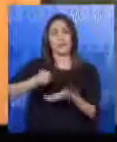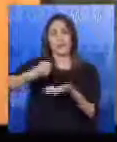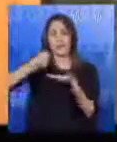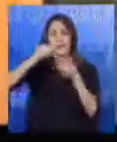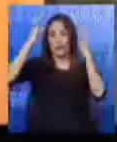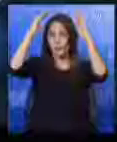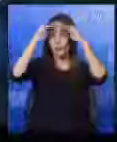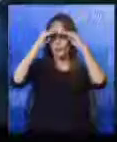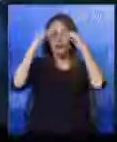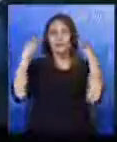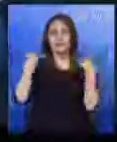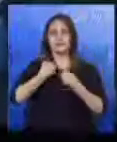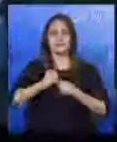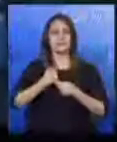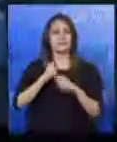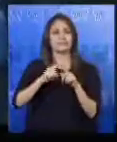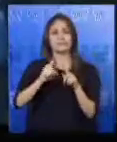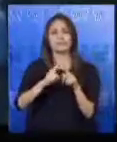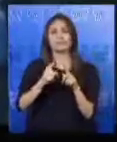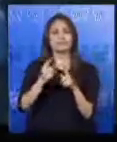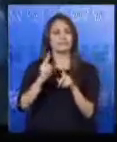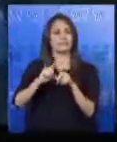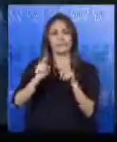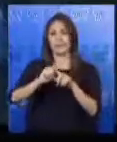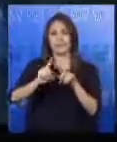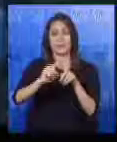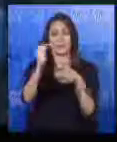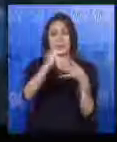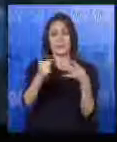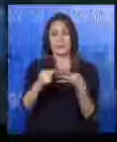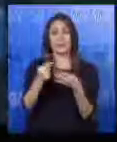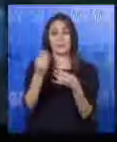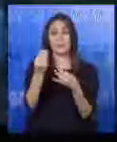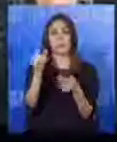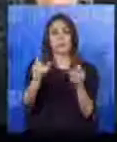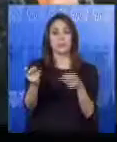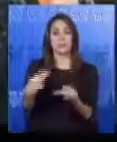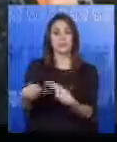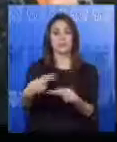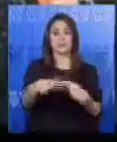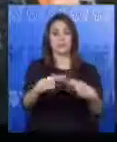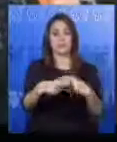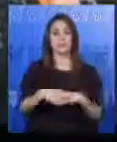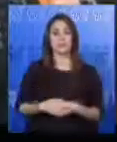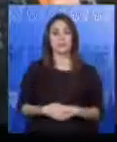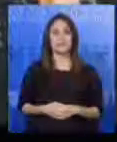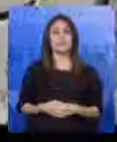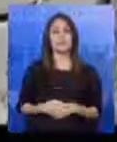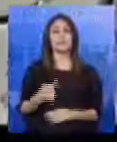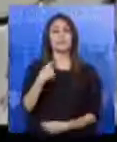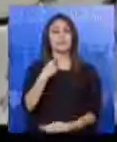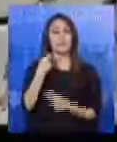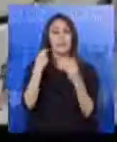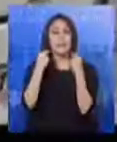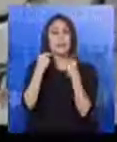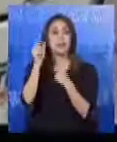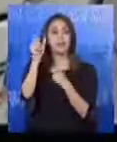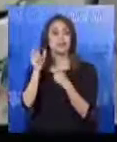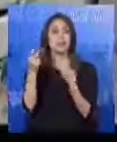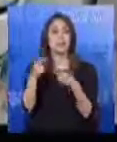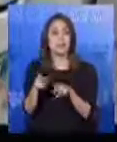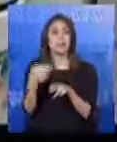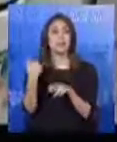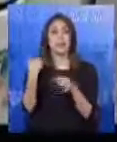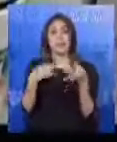gorras, camisetas y muñecos con la forma de Trump han liderado las ventas. Los opositores de la candidata que perdió, Hillary Clinton,